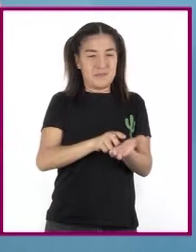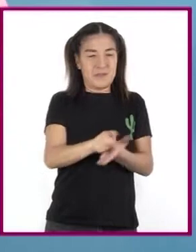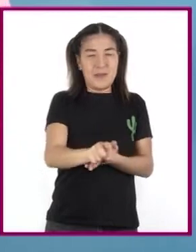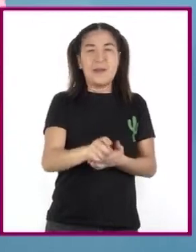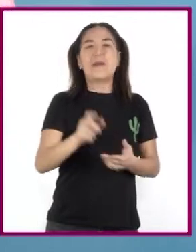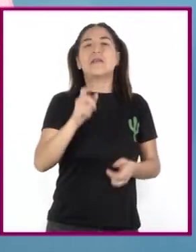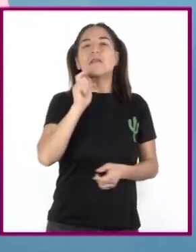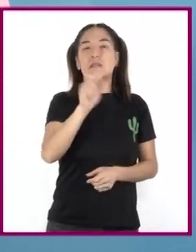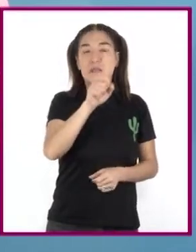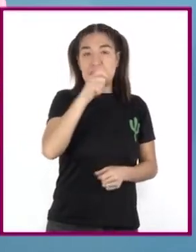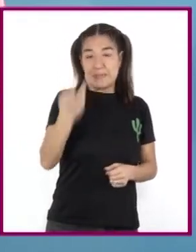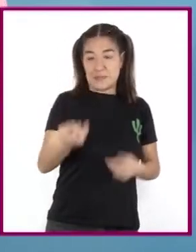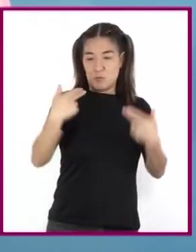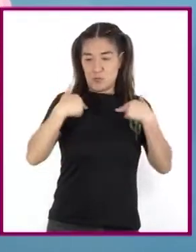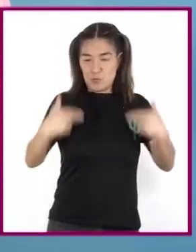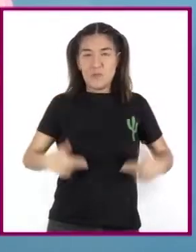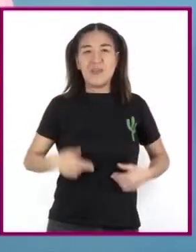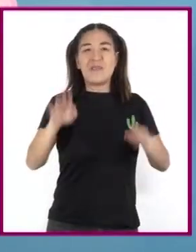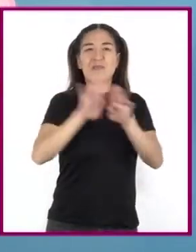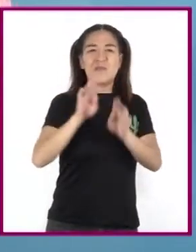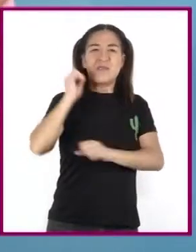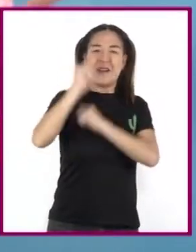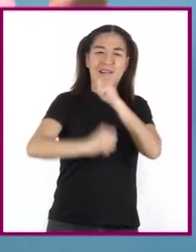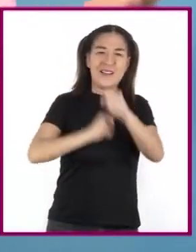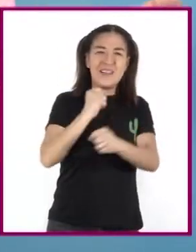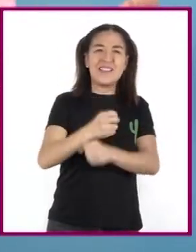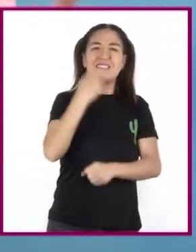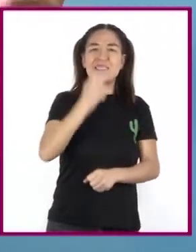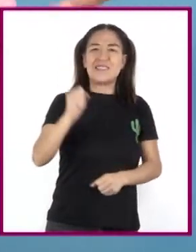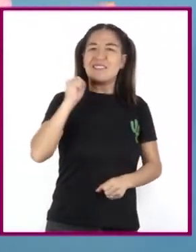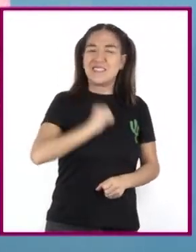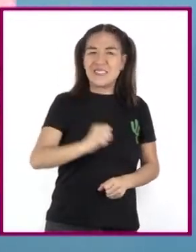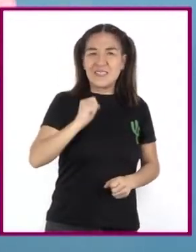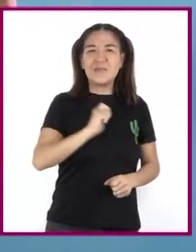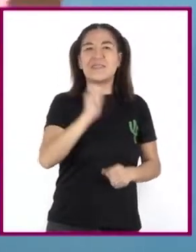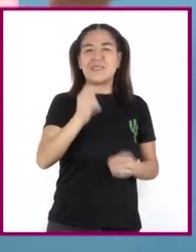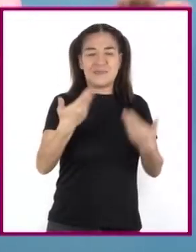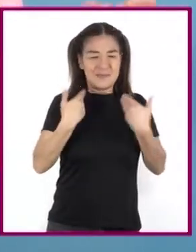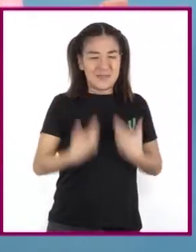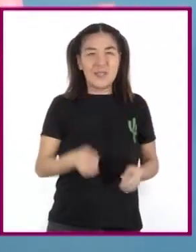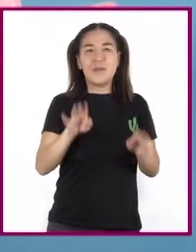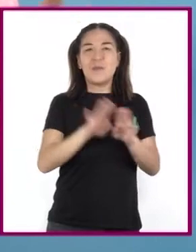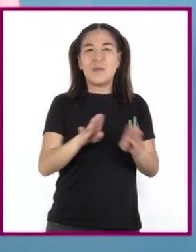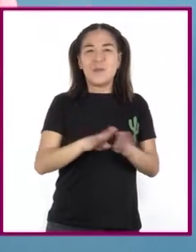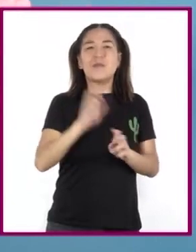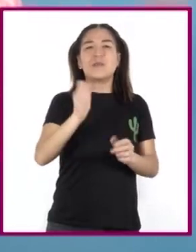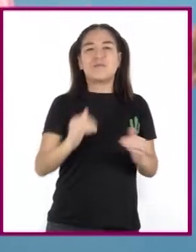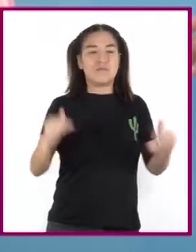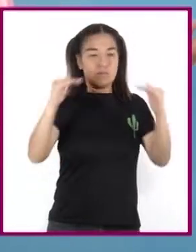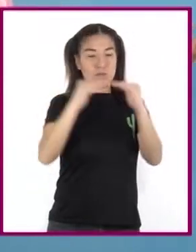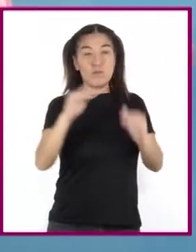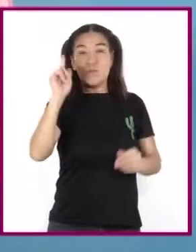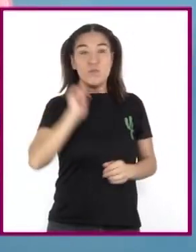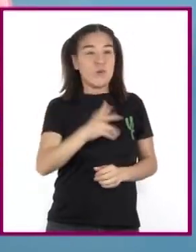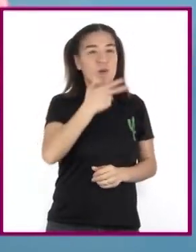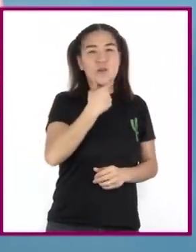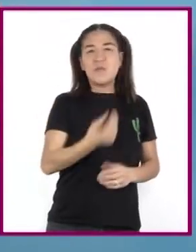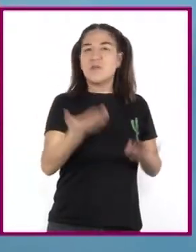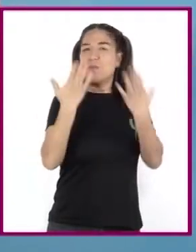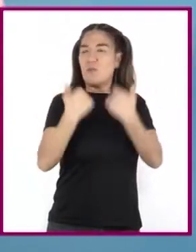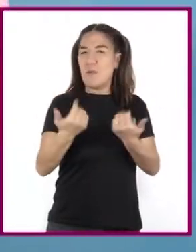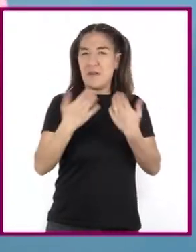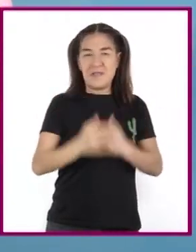la humanidad le ha costado siglos entenderlo y en muchos lugares la igualdad entre mujeres y hombres no existe.